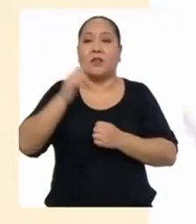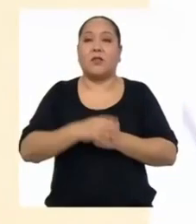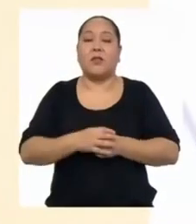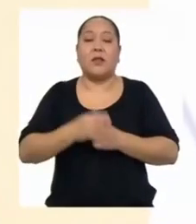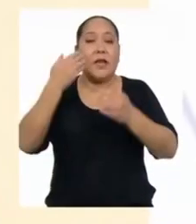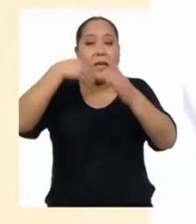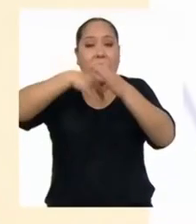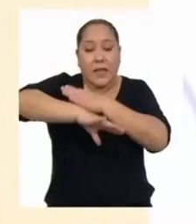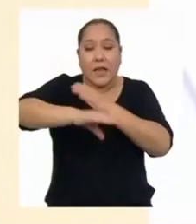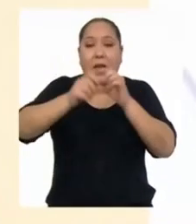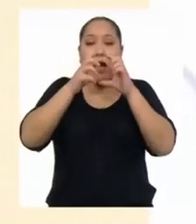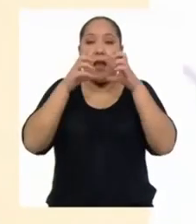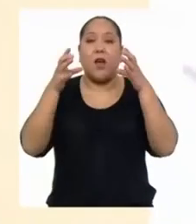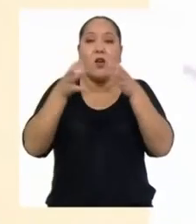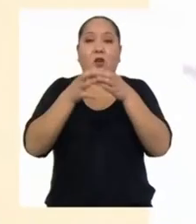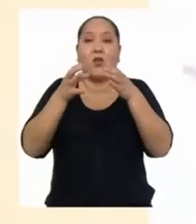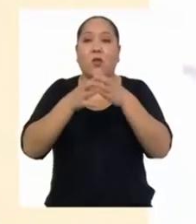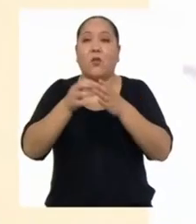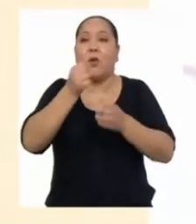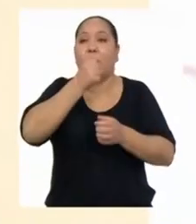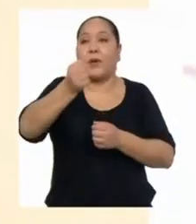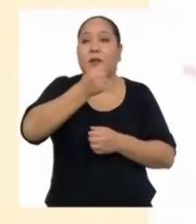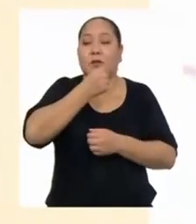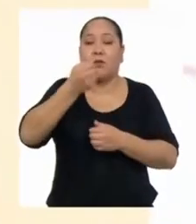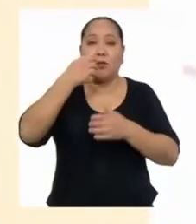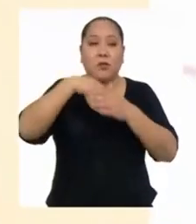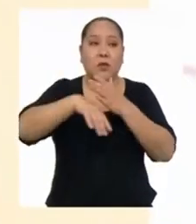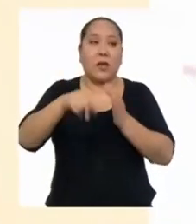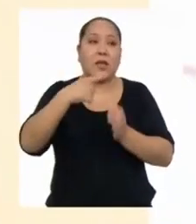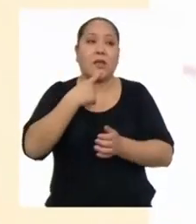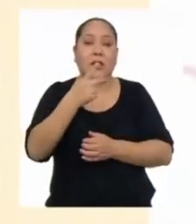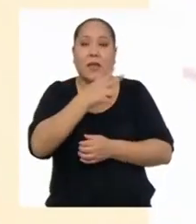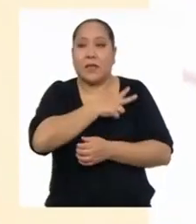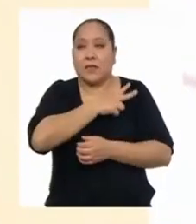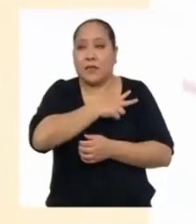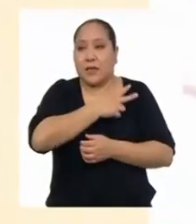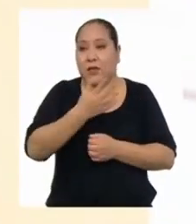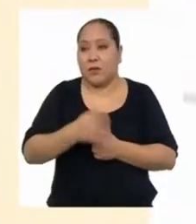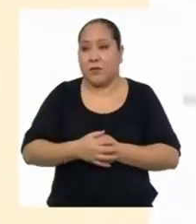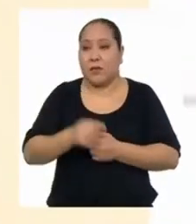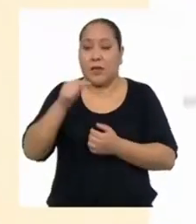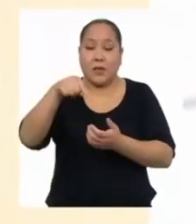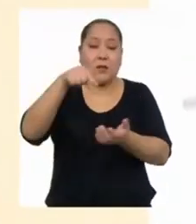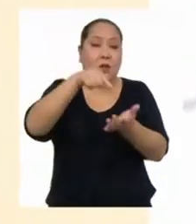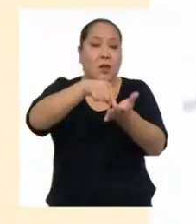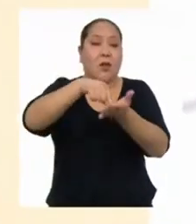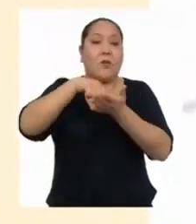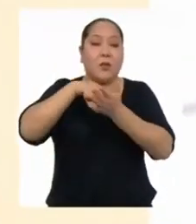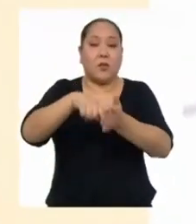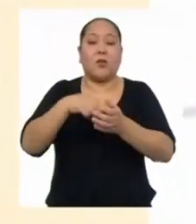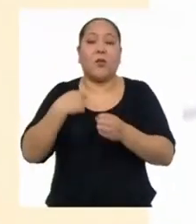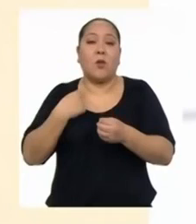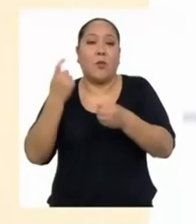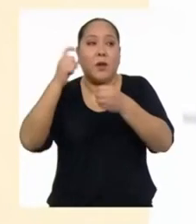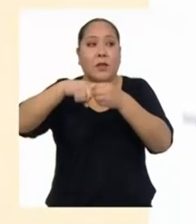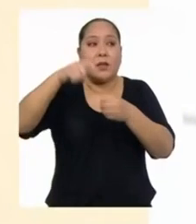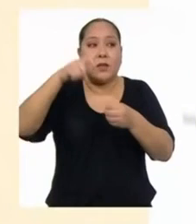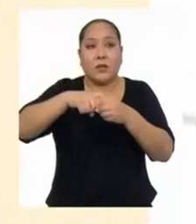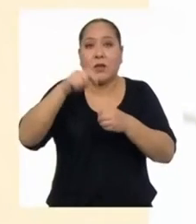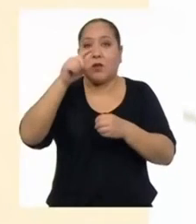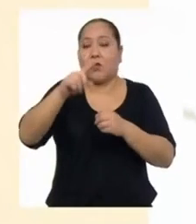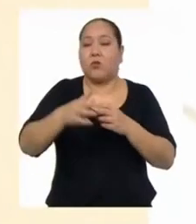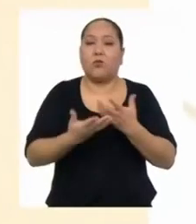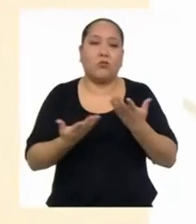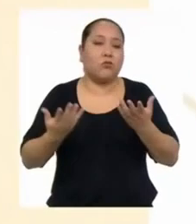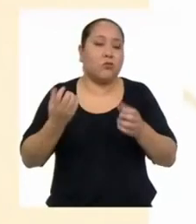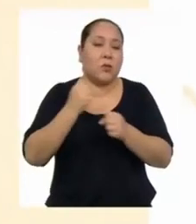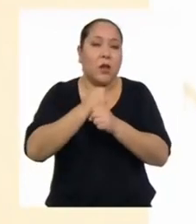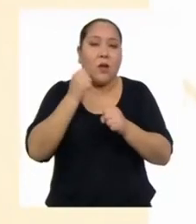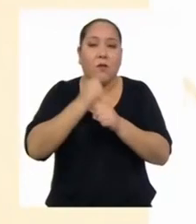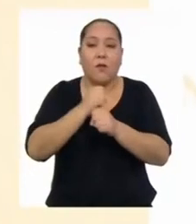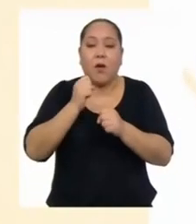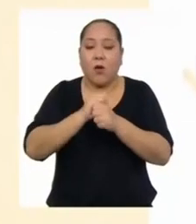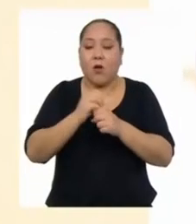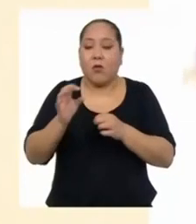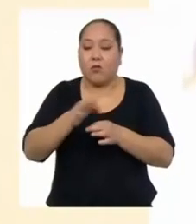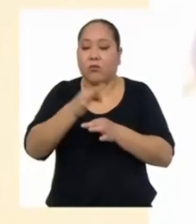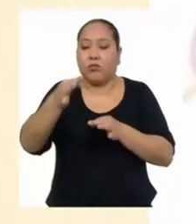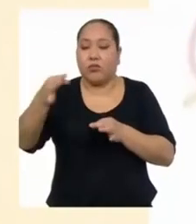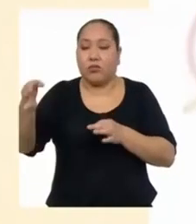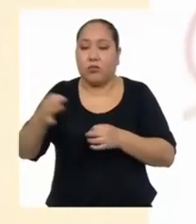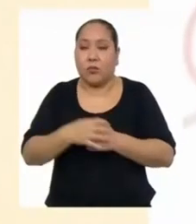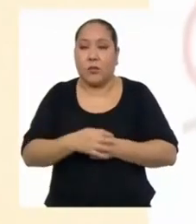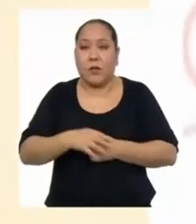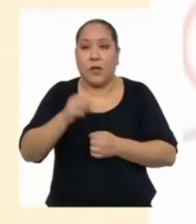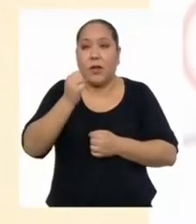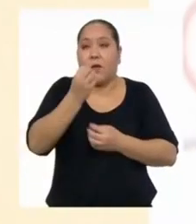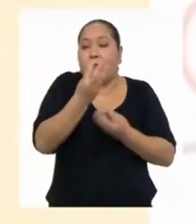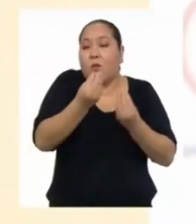club de periodismo cuando estaba en tercer año de secundaria. Era obligatorio ser parte de una de las actividades extracurriculares del colegio, y